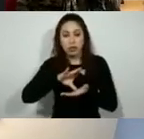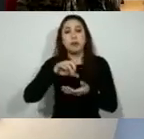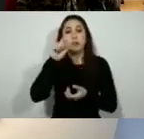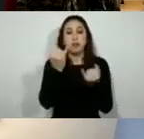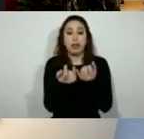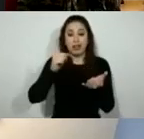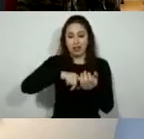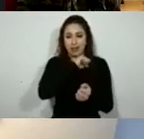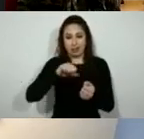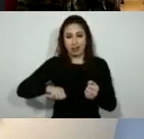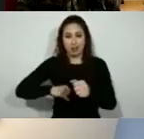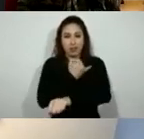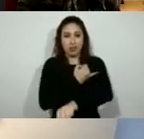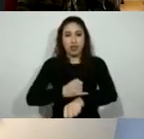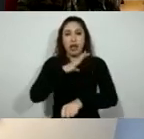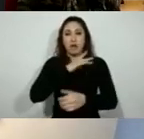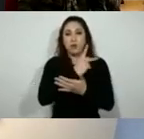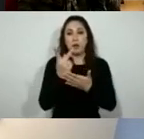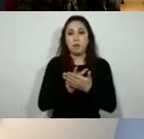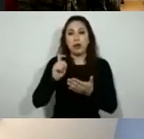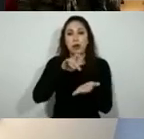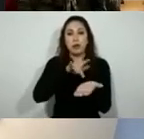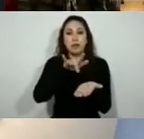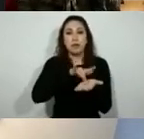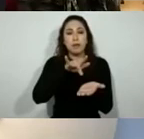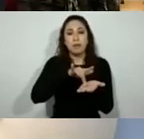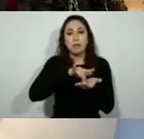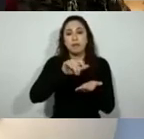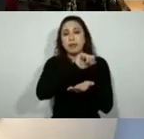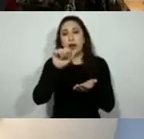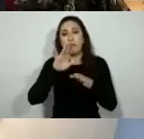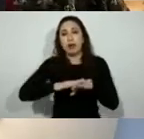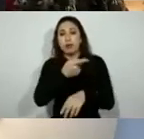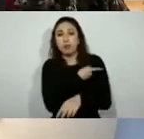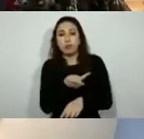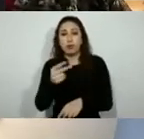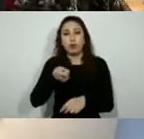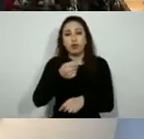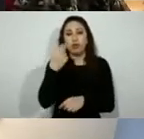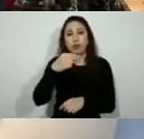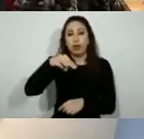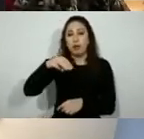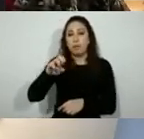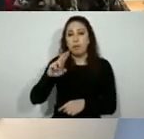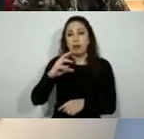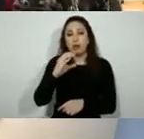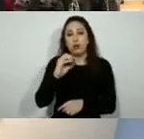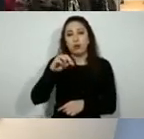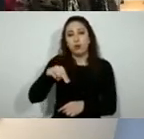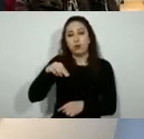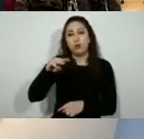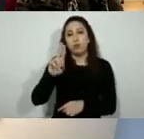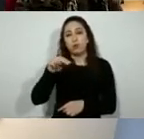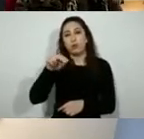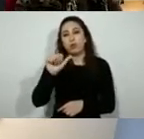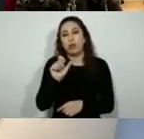promovimos el programa de Mercomuna, dirigido a apoyar a los sectores más vulnerables en plena pandemia y a reactivar